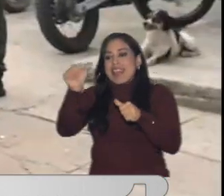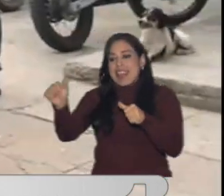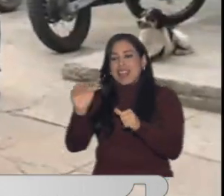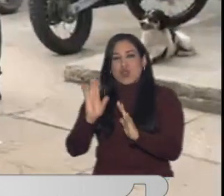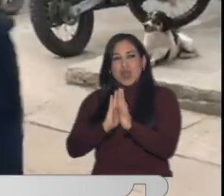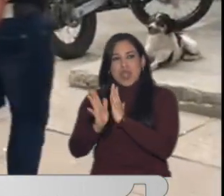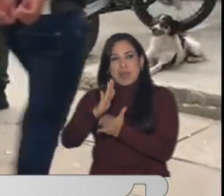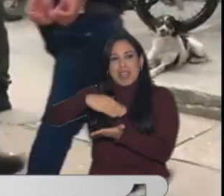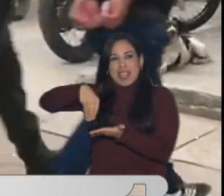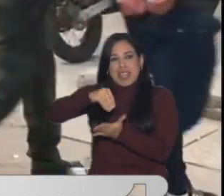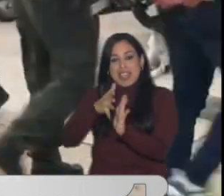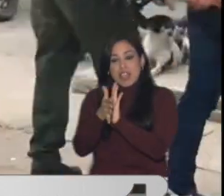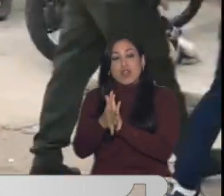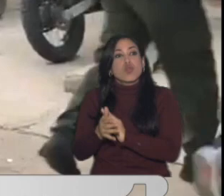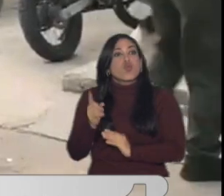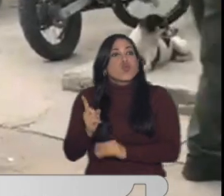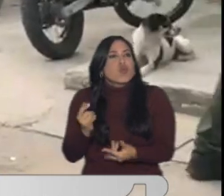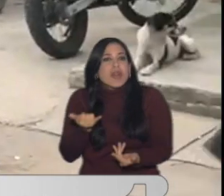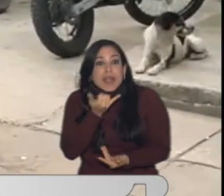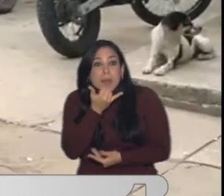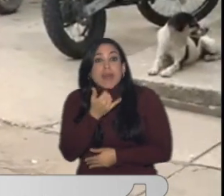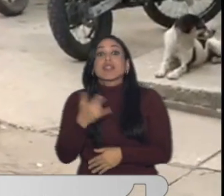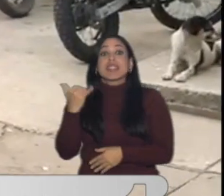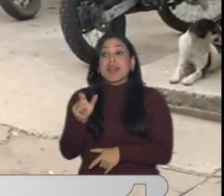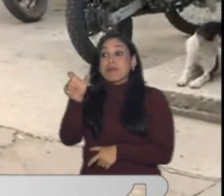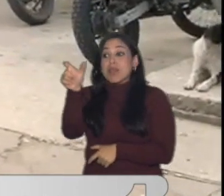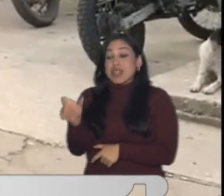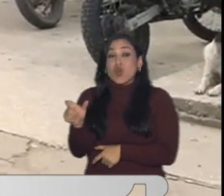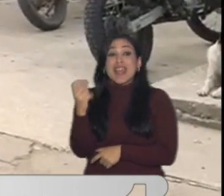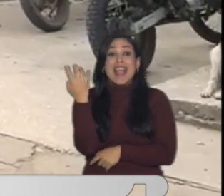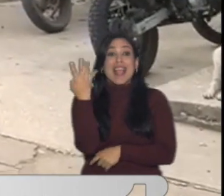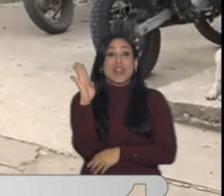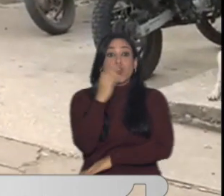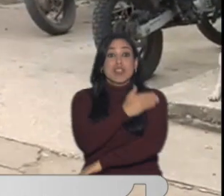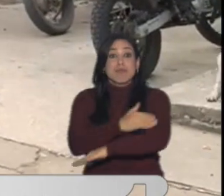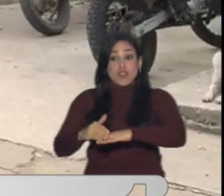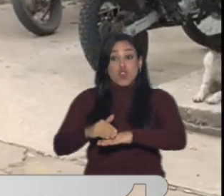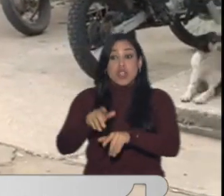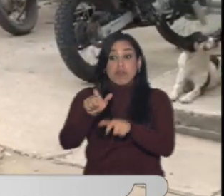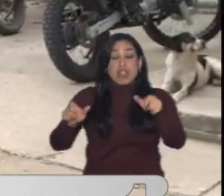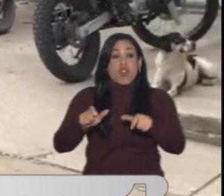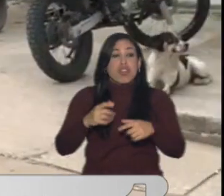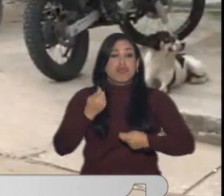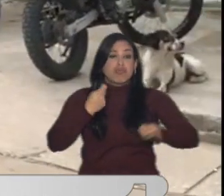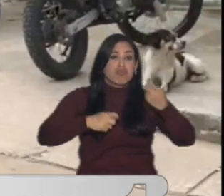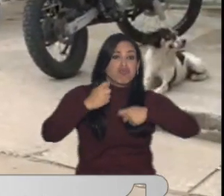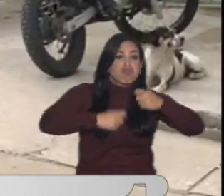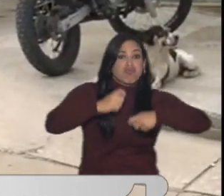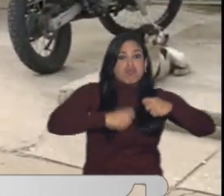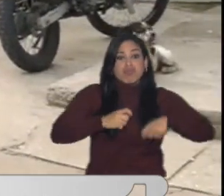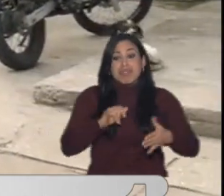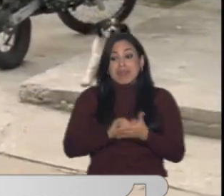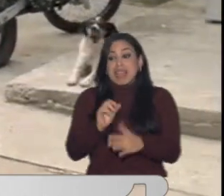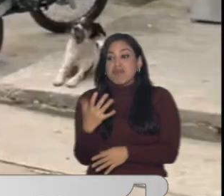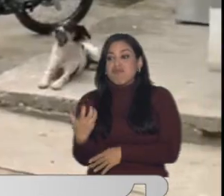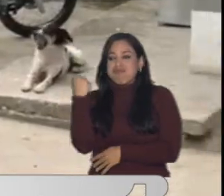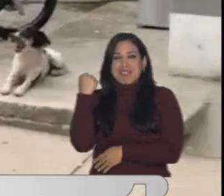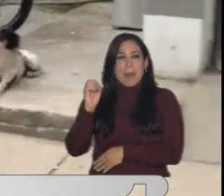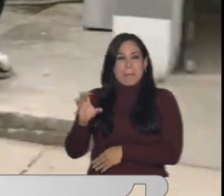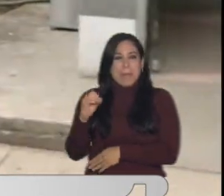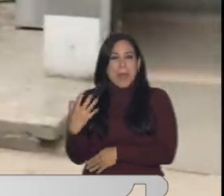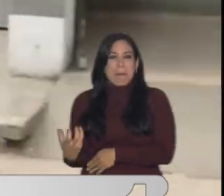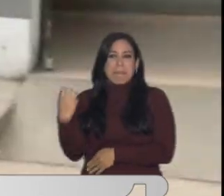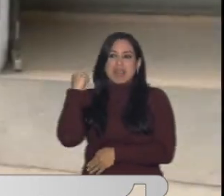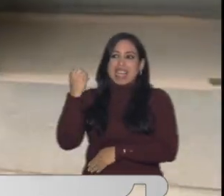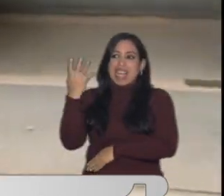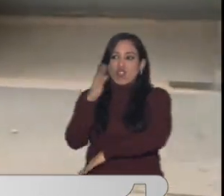del departamento del Atlántico, después de despojar de 14 millones de pesos a un comerciante que había retirado la suma